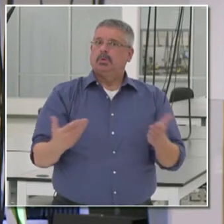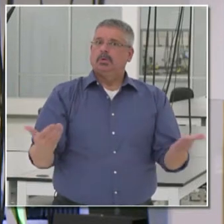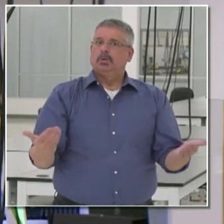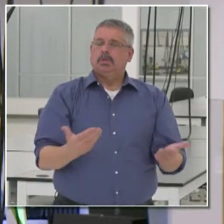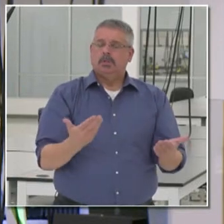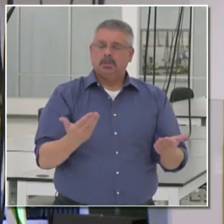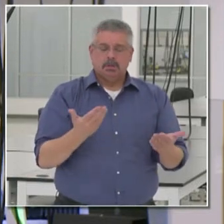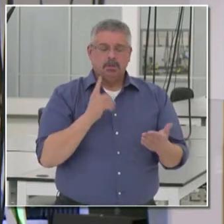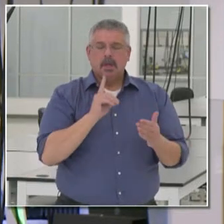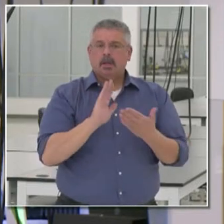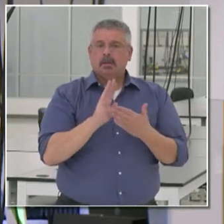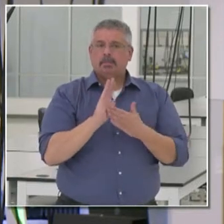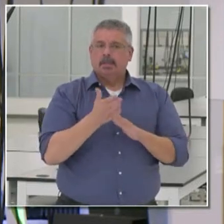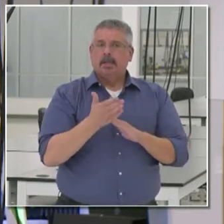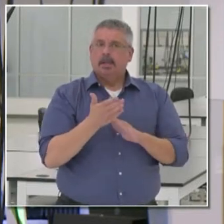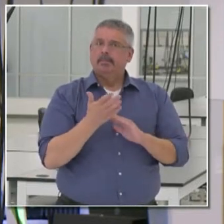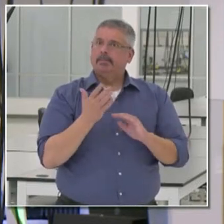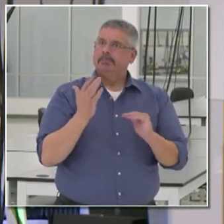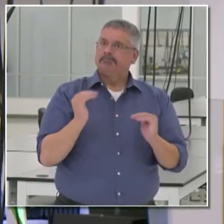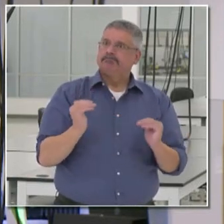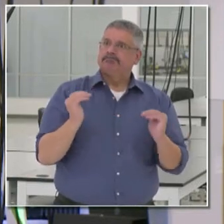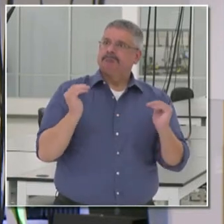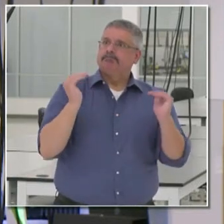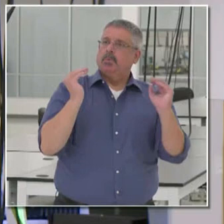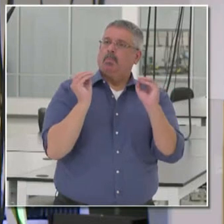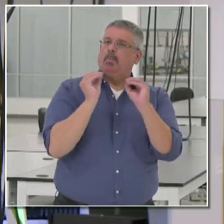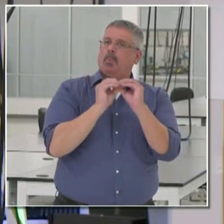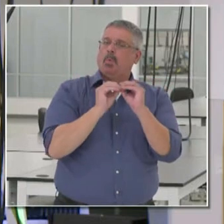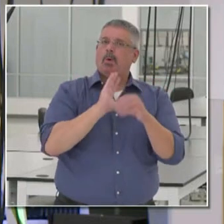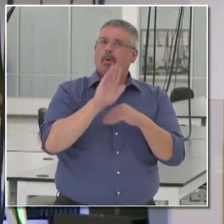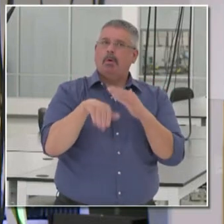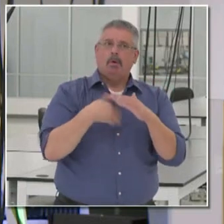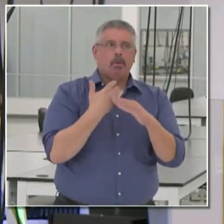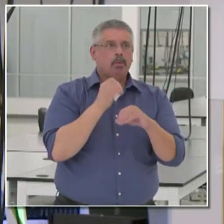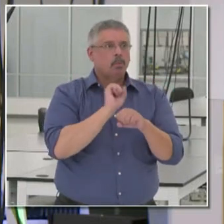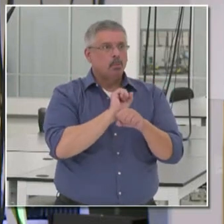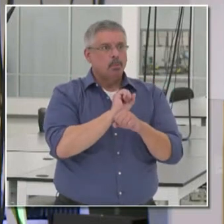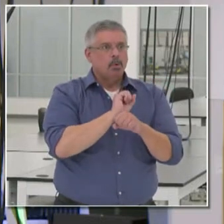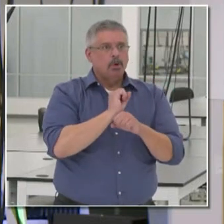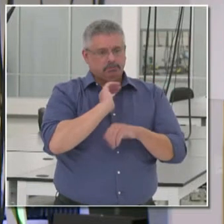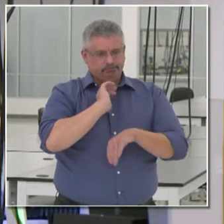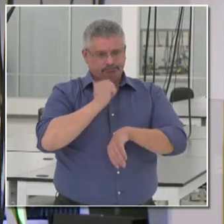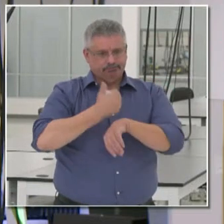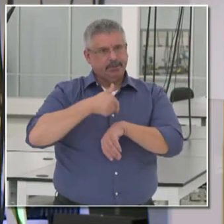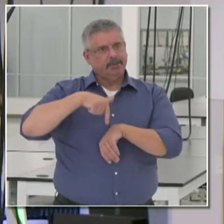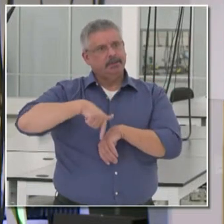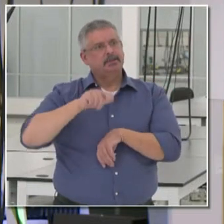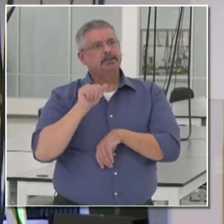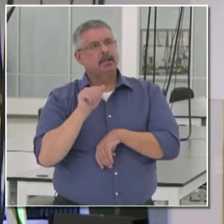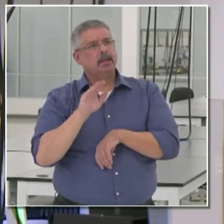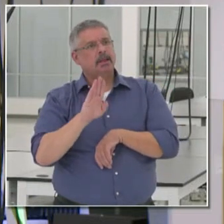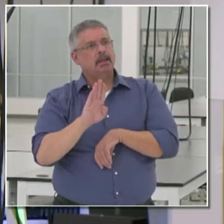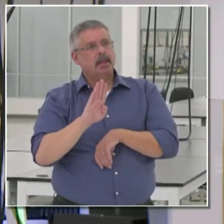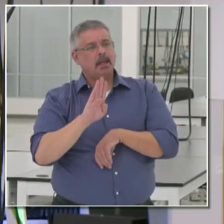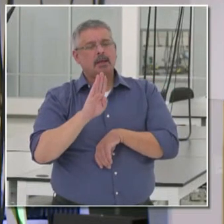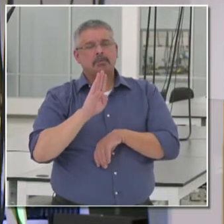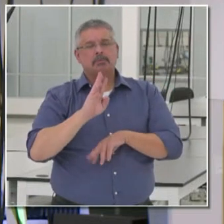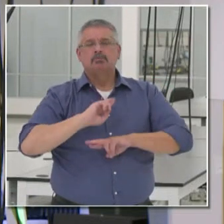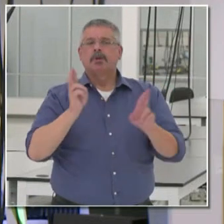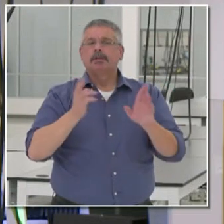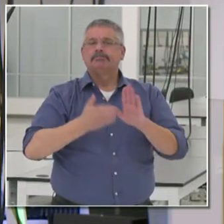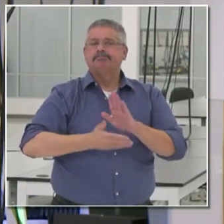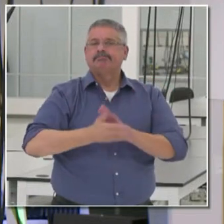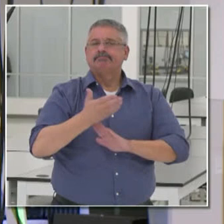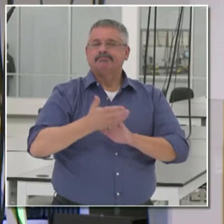avanzando hoy en día o que hemos avanzado por el trabajo que hemos invertido en hacer que este laboratorio esté operando